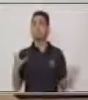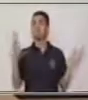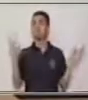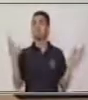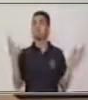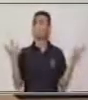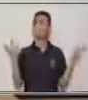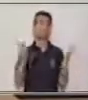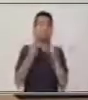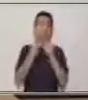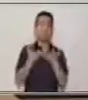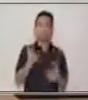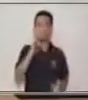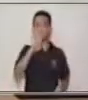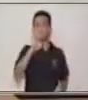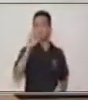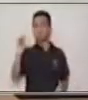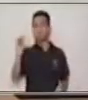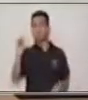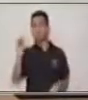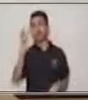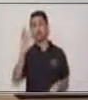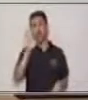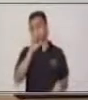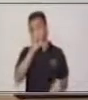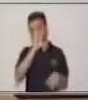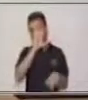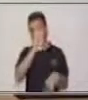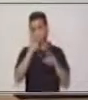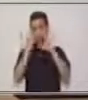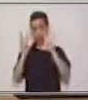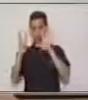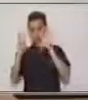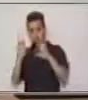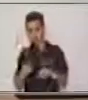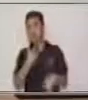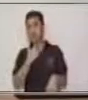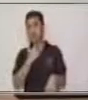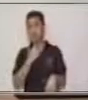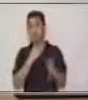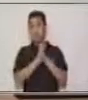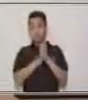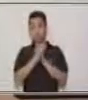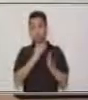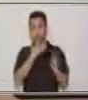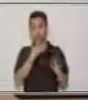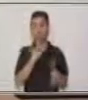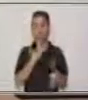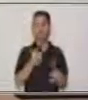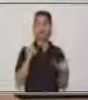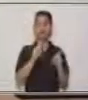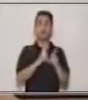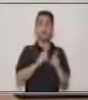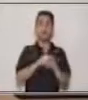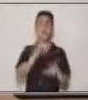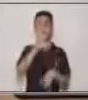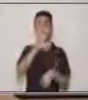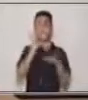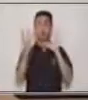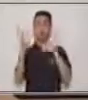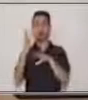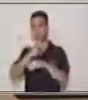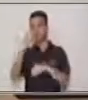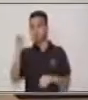es que el 58% de niños y niñas dijeron que les gustaba el helado de chocolate.